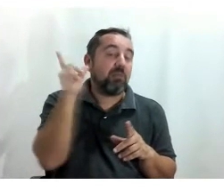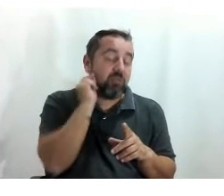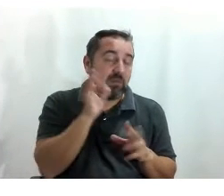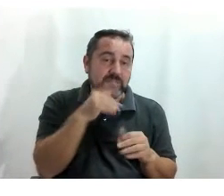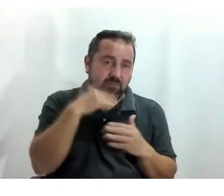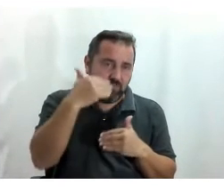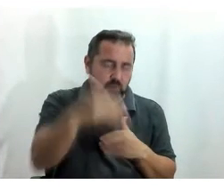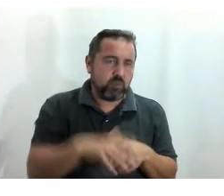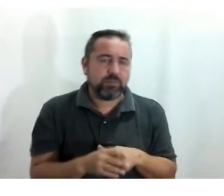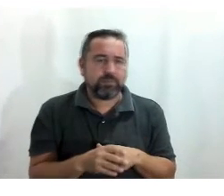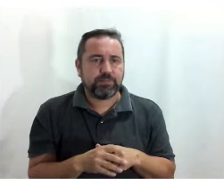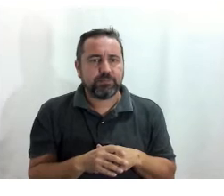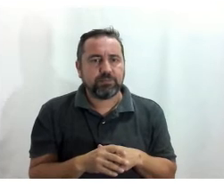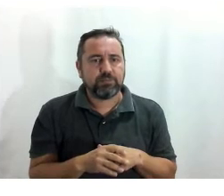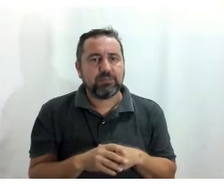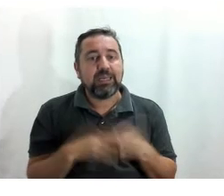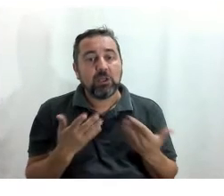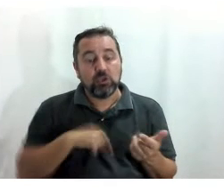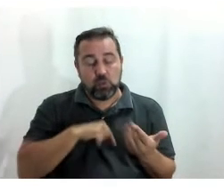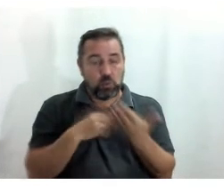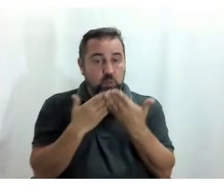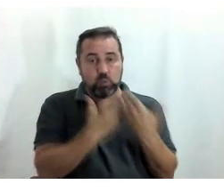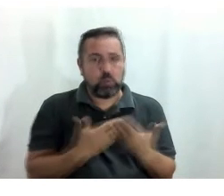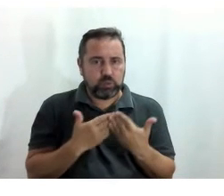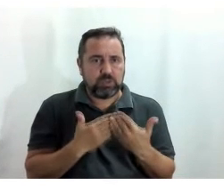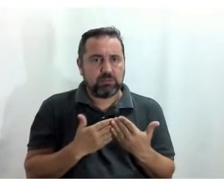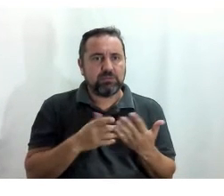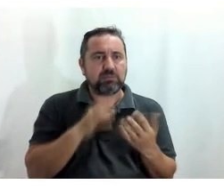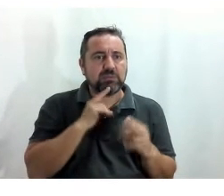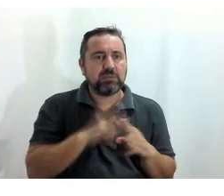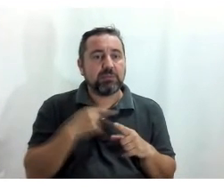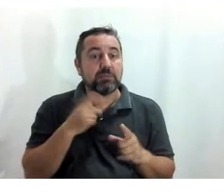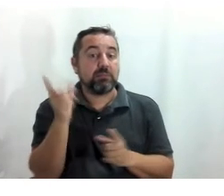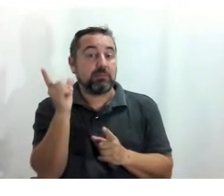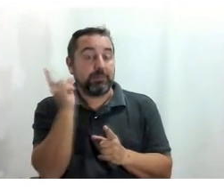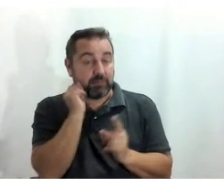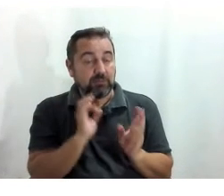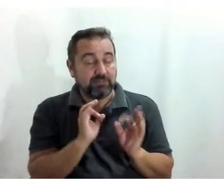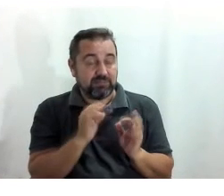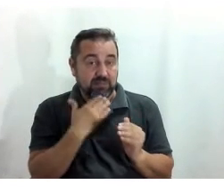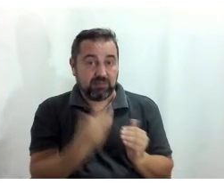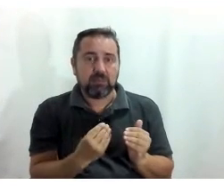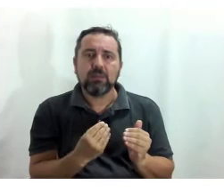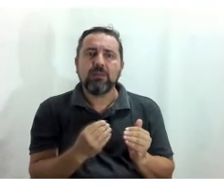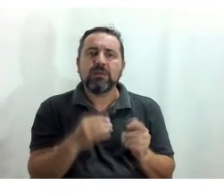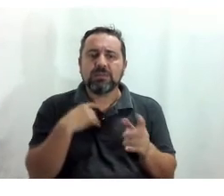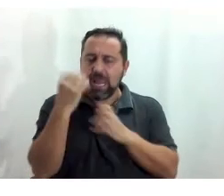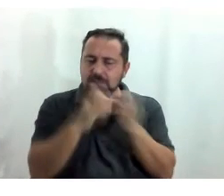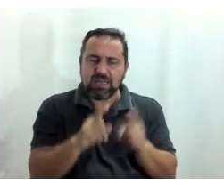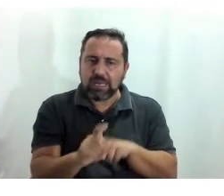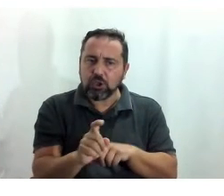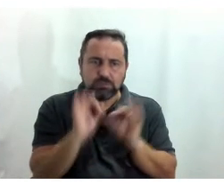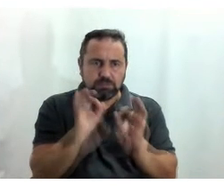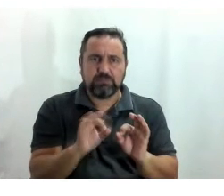décadas. Para estudiar la presbiacusia, pues podemos utilizar los mismos animales, los mismos